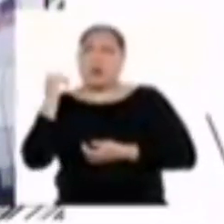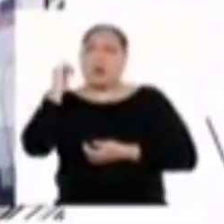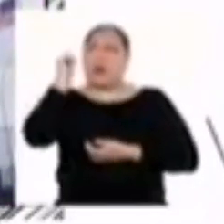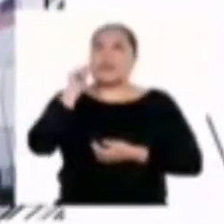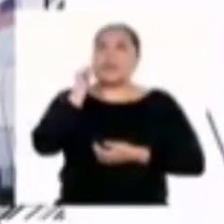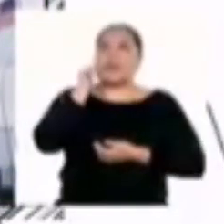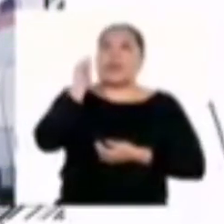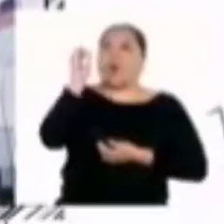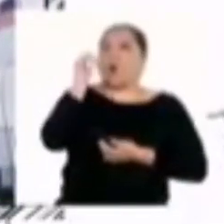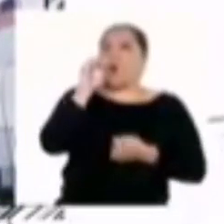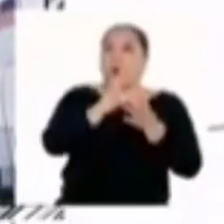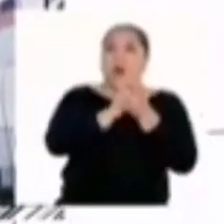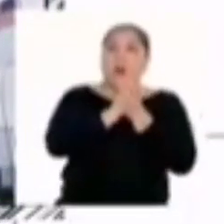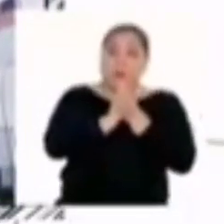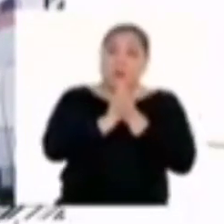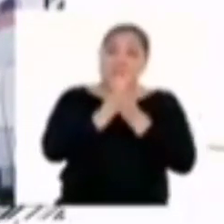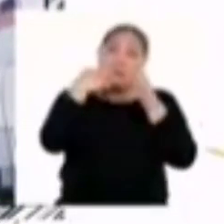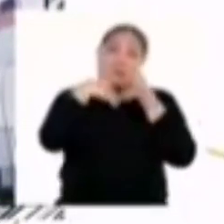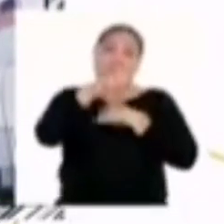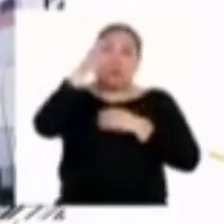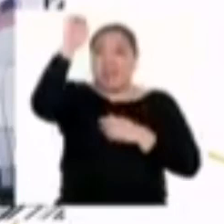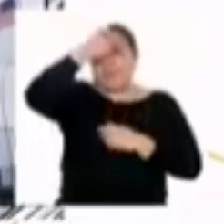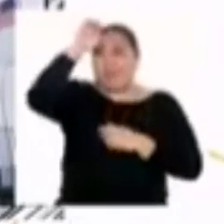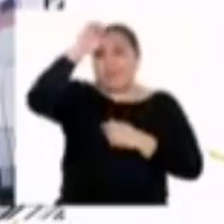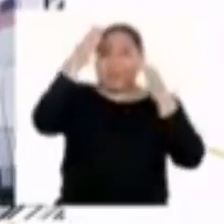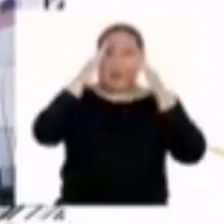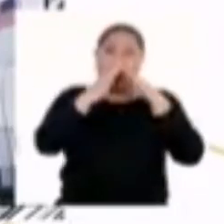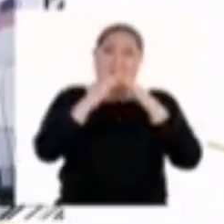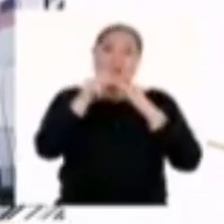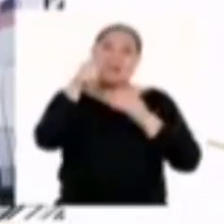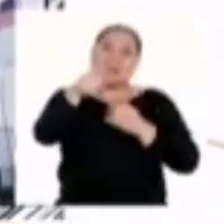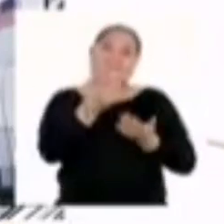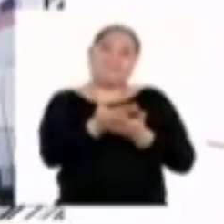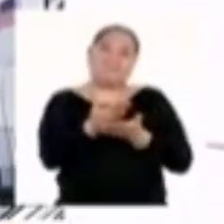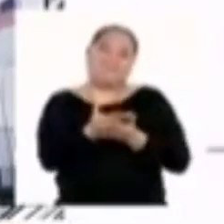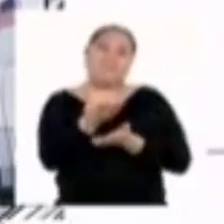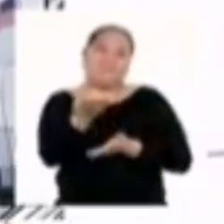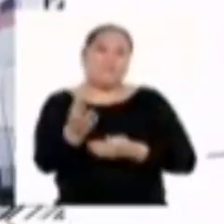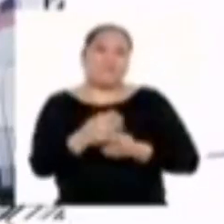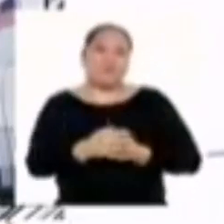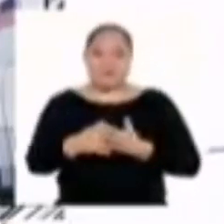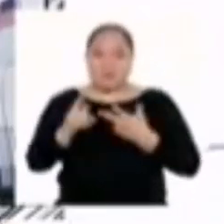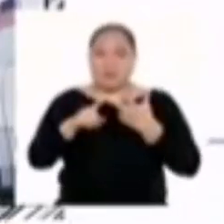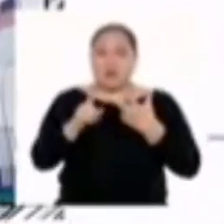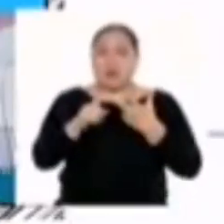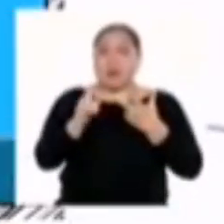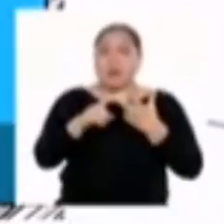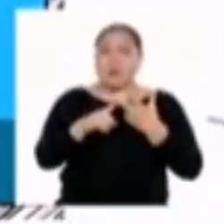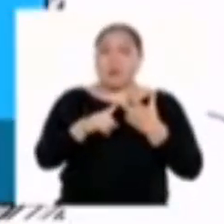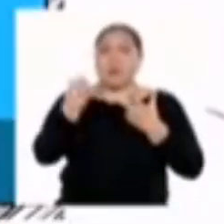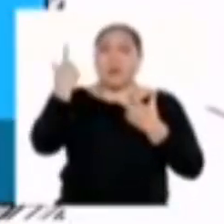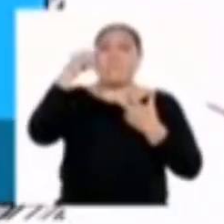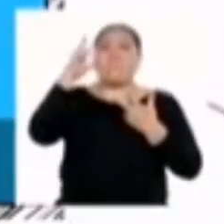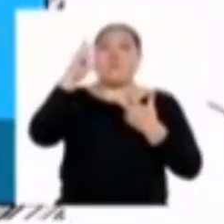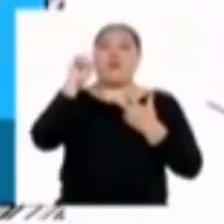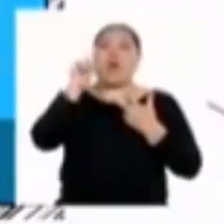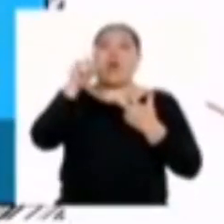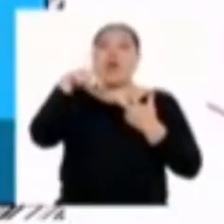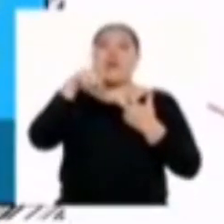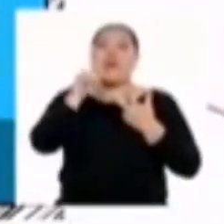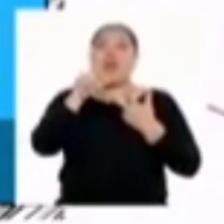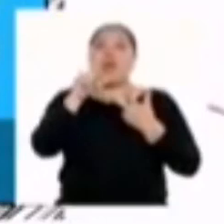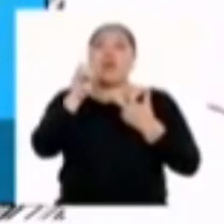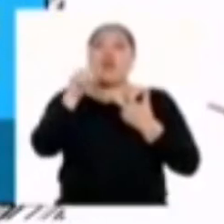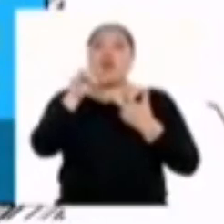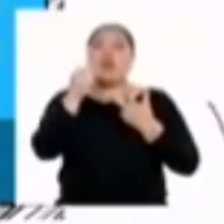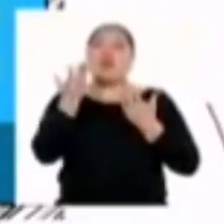en la embajada. Así, tu planteamiento quedará más que comprobado. Por último, tenemos al argumento por analogía,